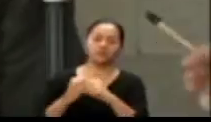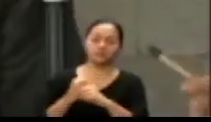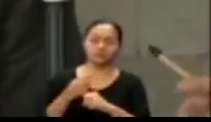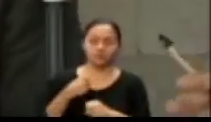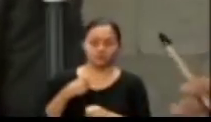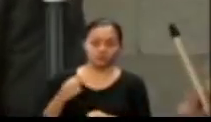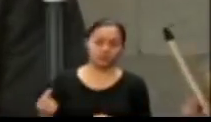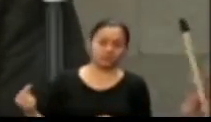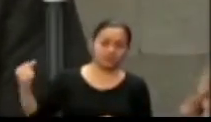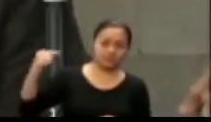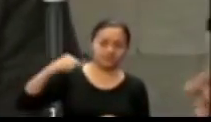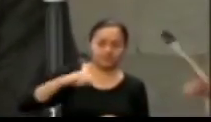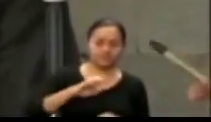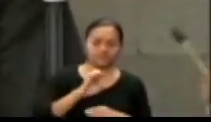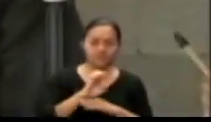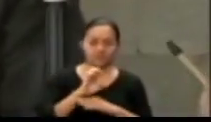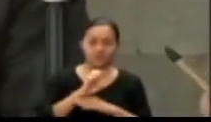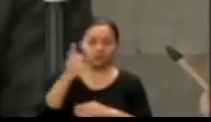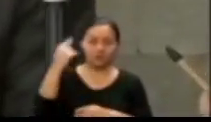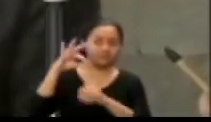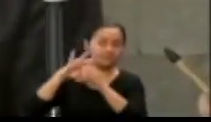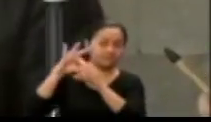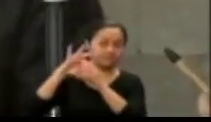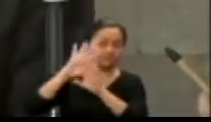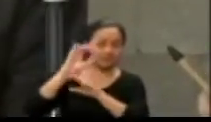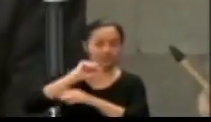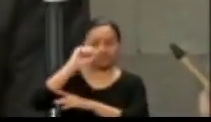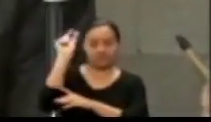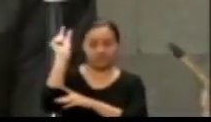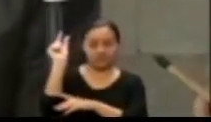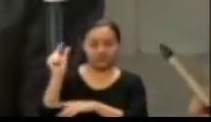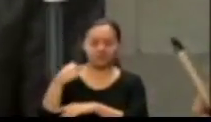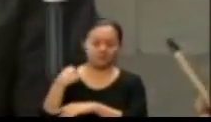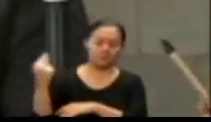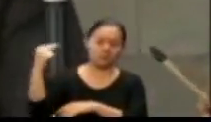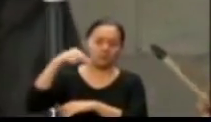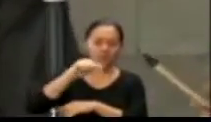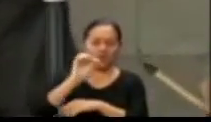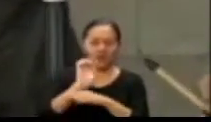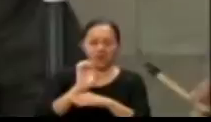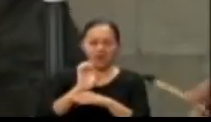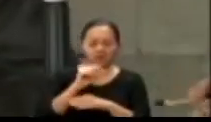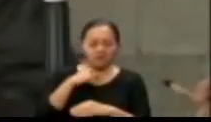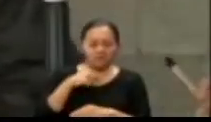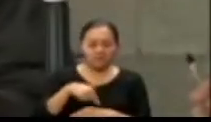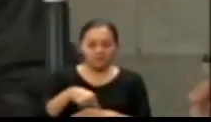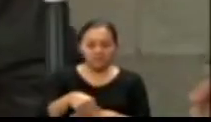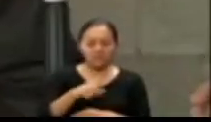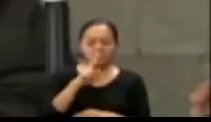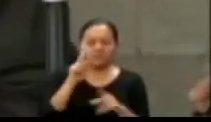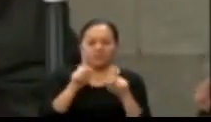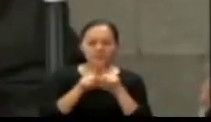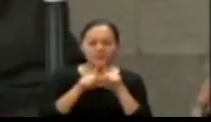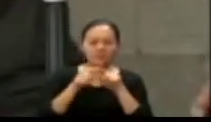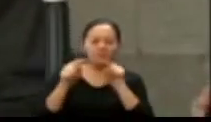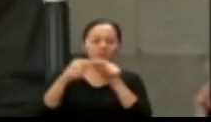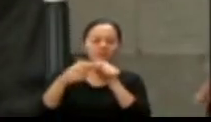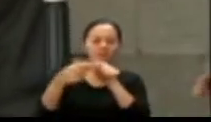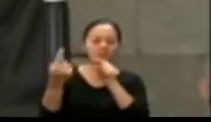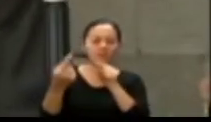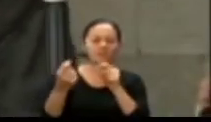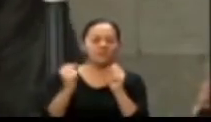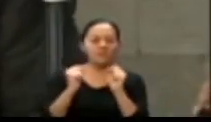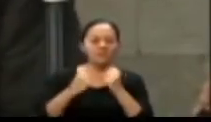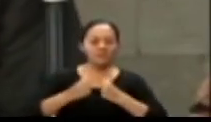en Ecuador y yo lo que veo, a pesar que obviamente habrá problemas, cada gobierno tiene sus problemas, veo que hay una oposición